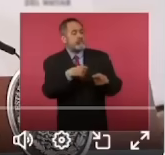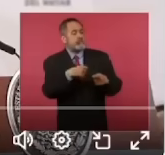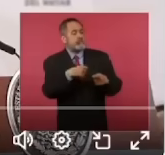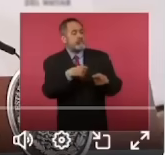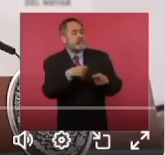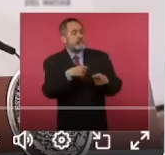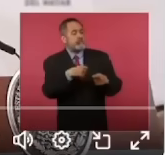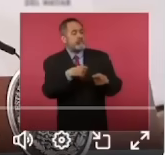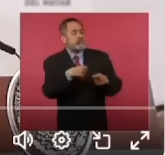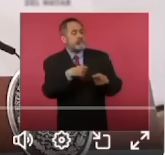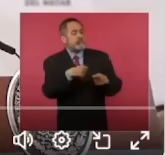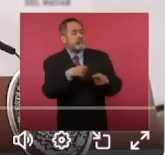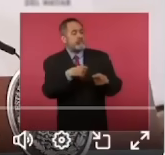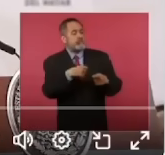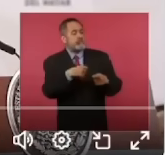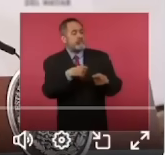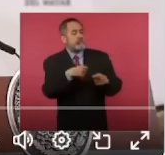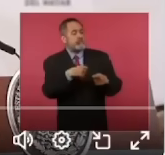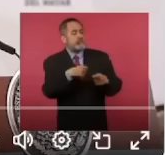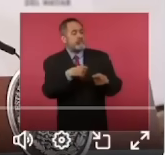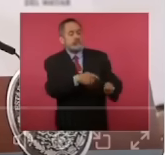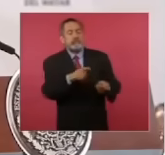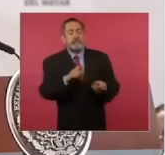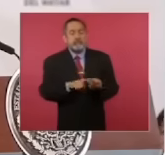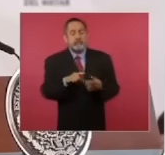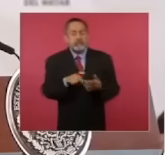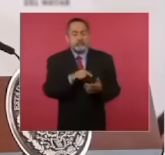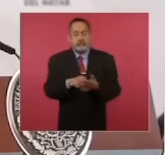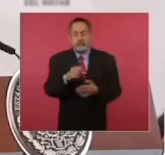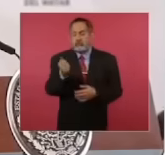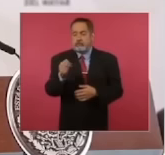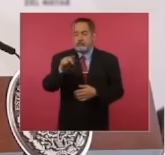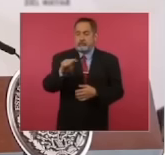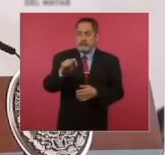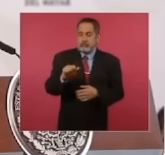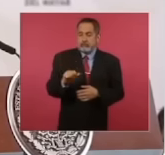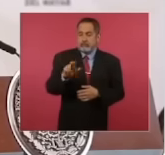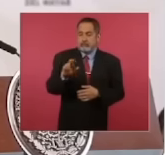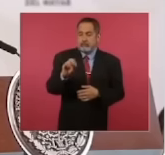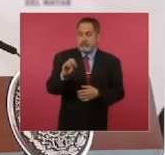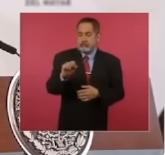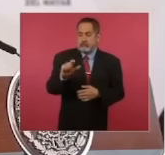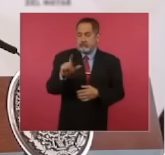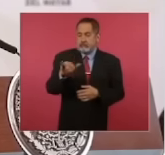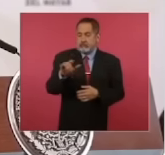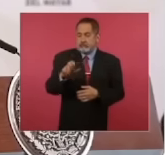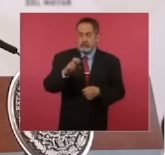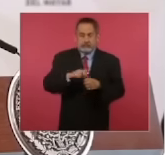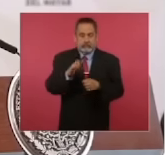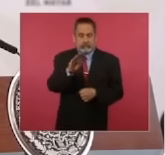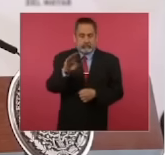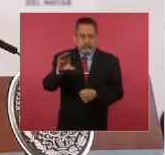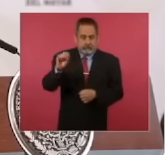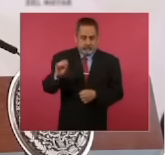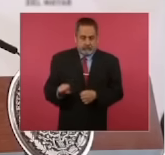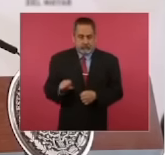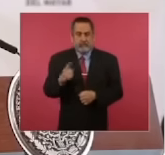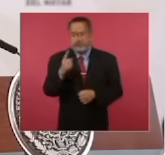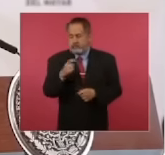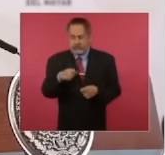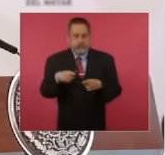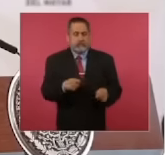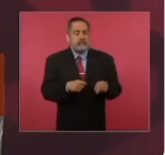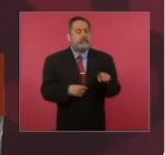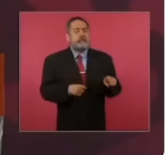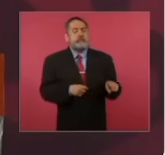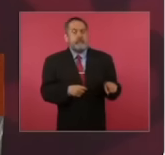todos. Así lo dijo el presidente de la República. Cheque usted. Santa Rosalía, Baja California Sur, de